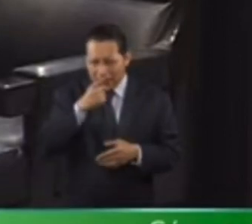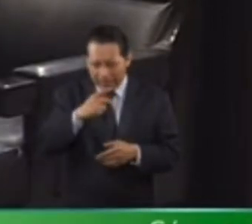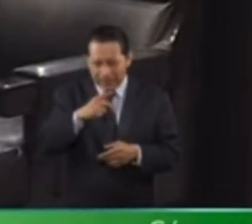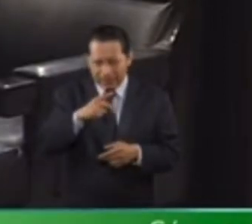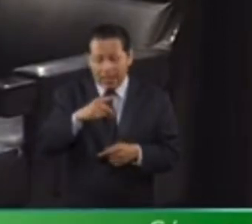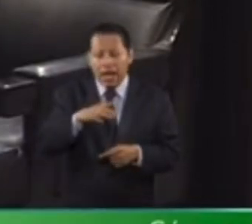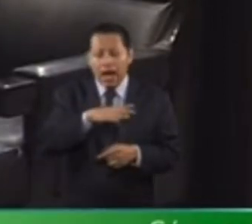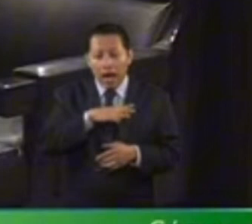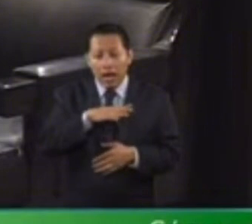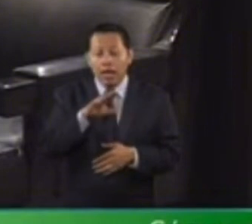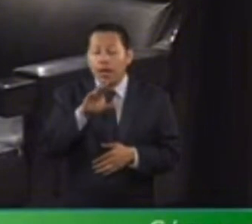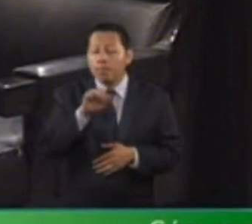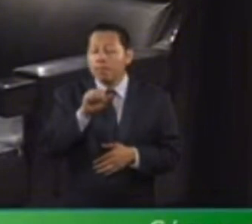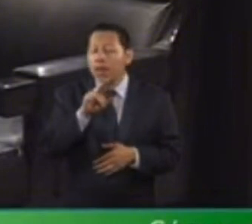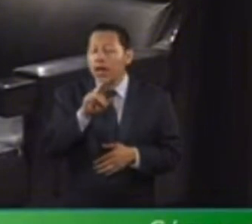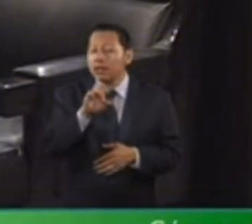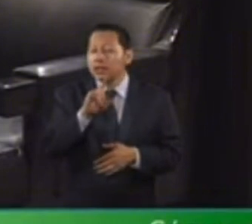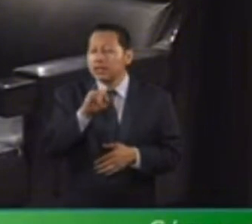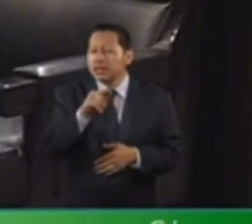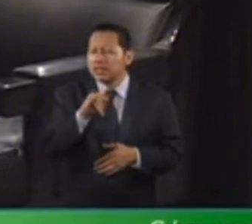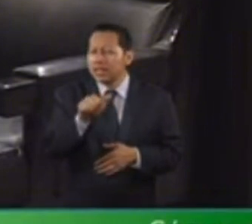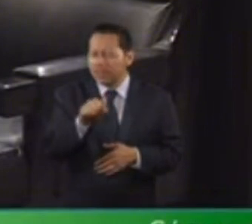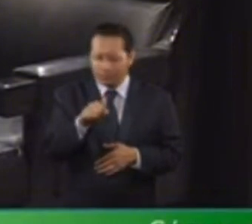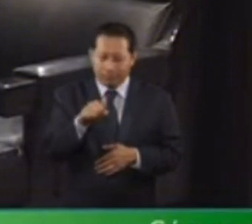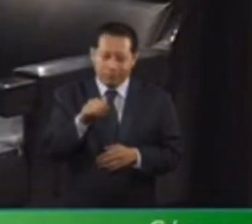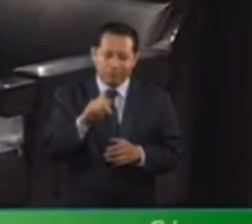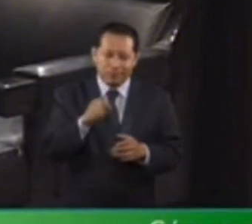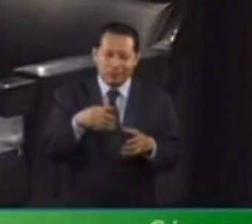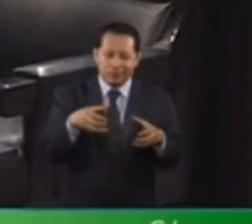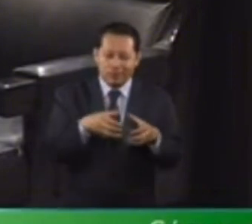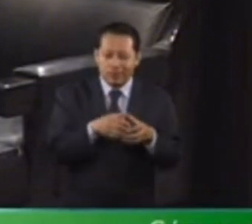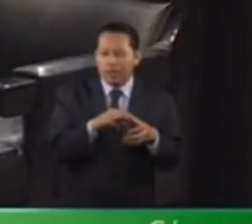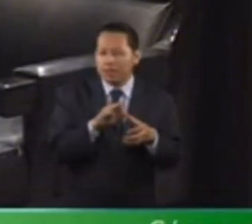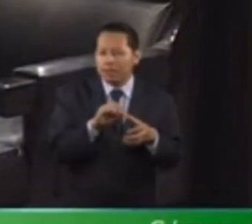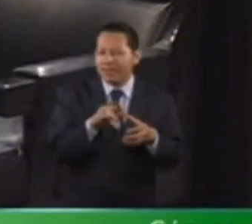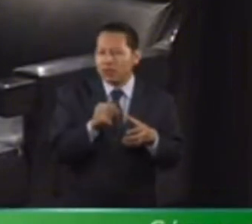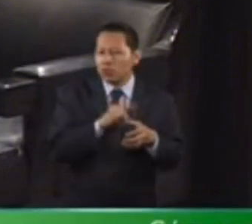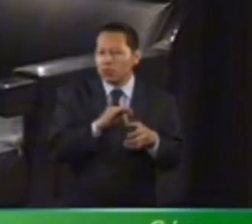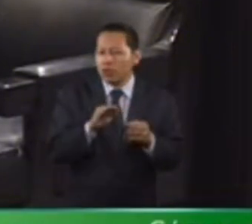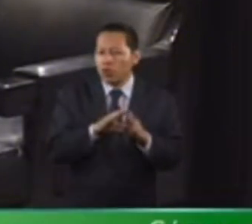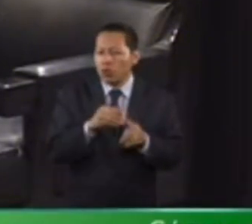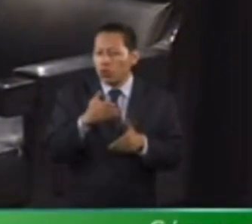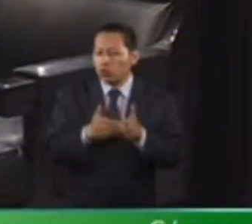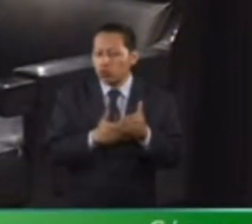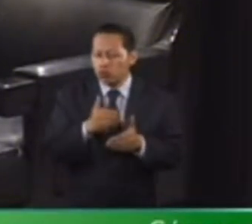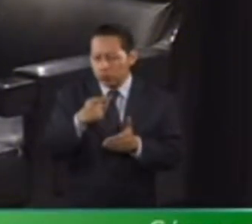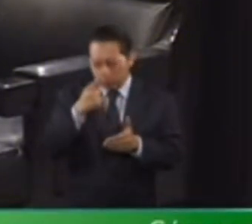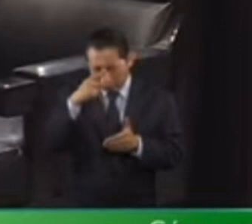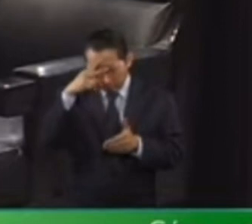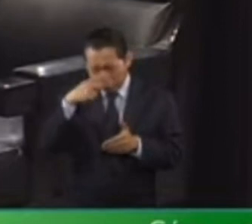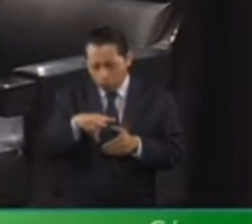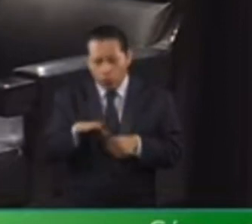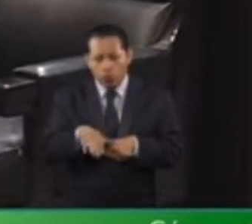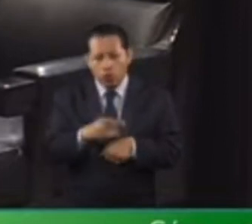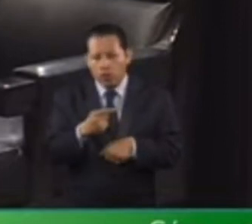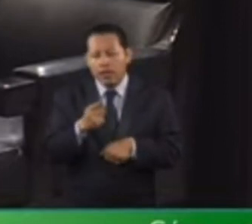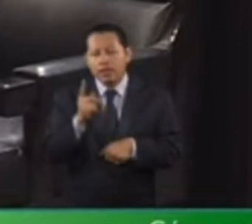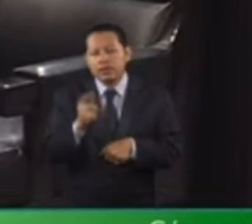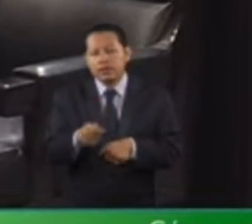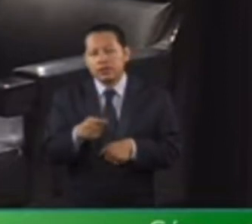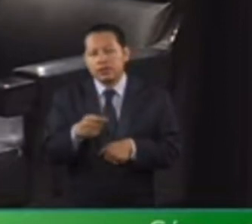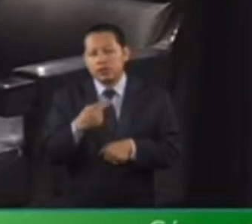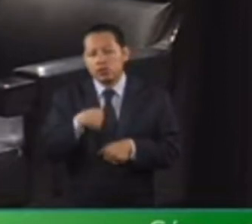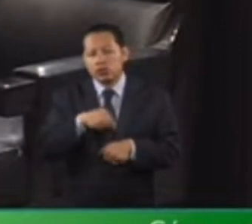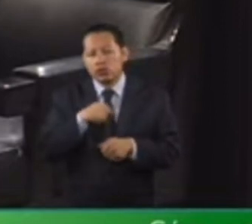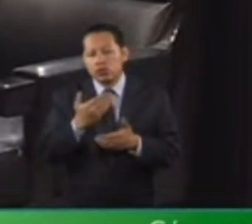a los marcelistas, a quienes integramos el Camino de México, porque no transitaron